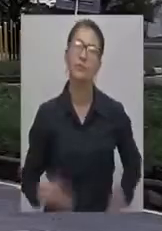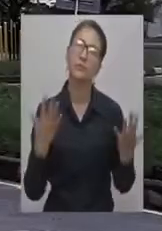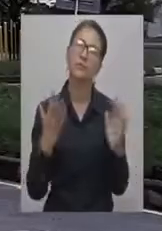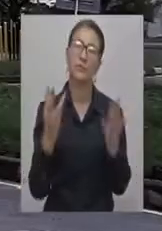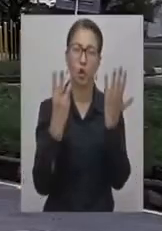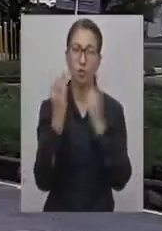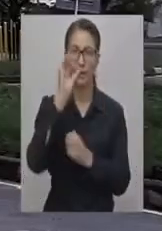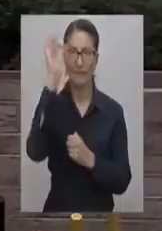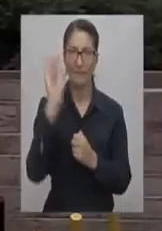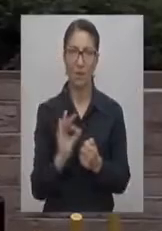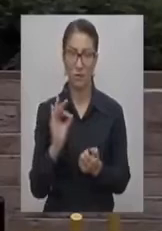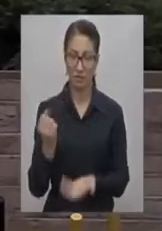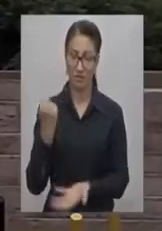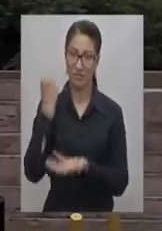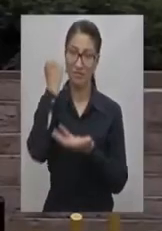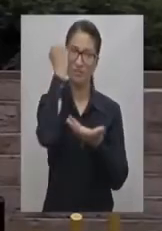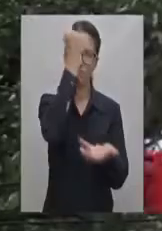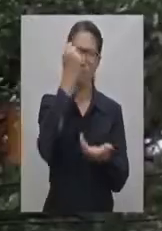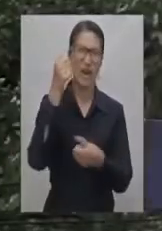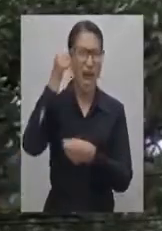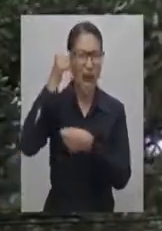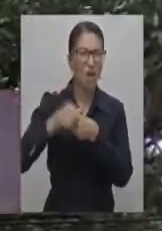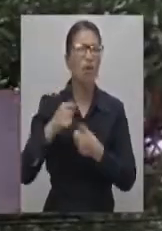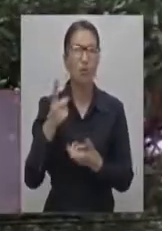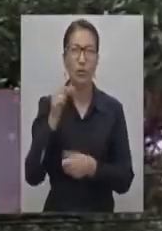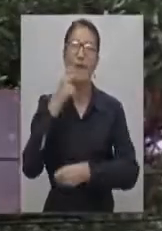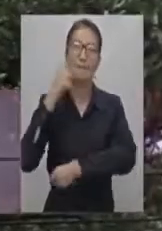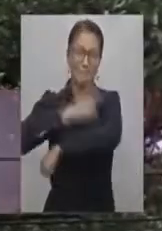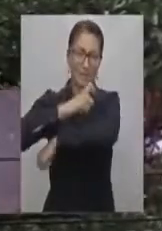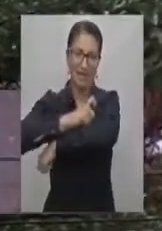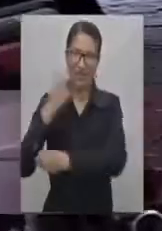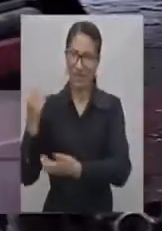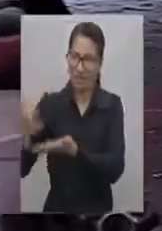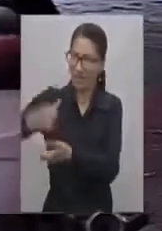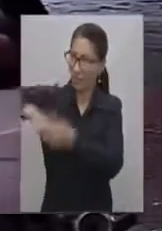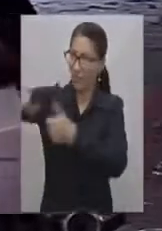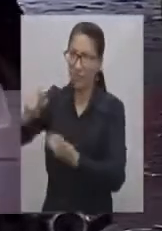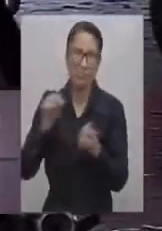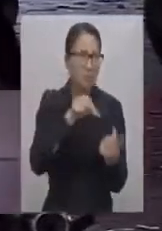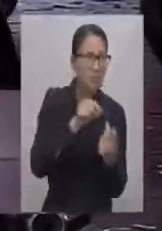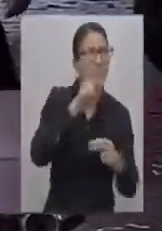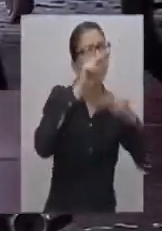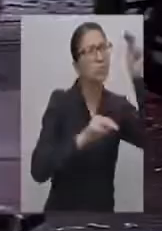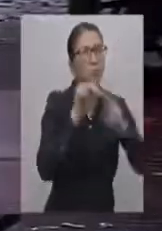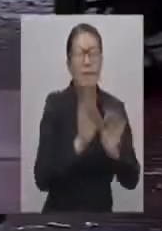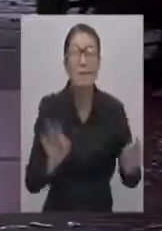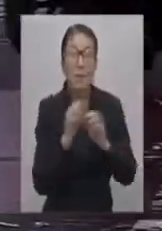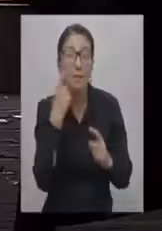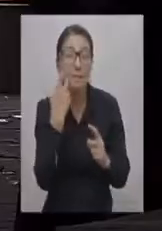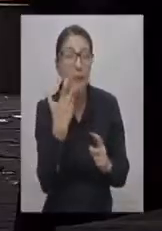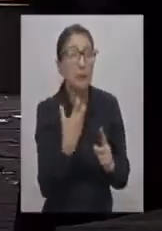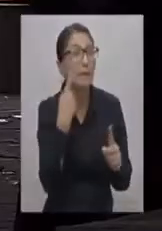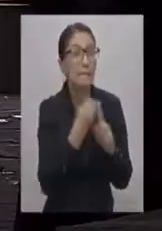El 80% de los recursos del departamento de Arauca provienen de las regalías del petróleo. En su mayoría se invierten en obras de gran